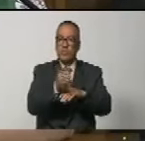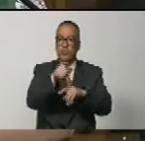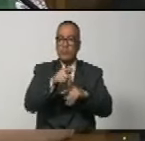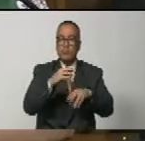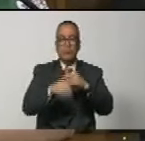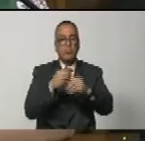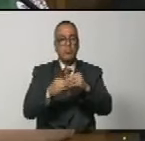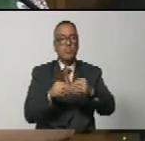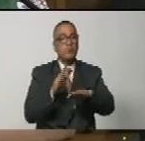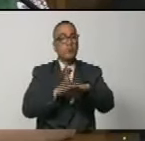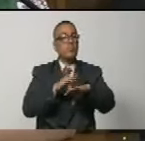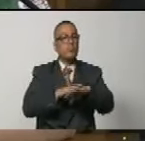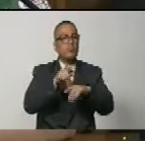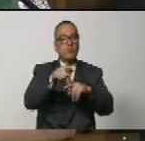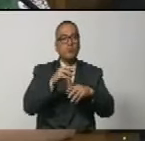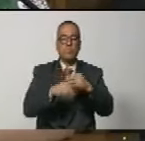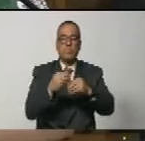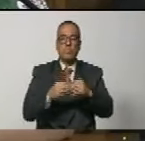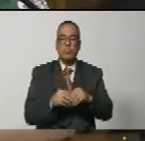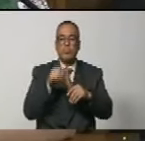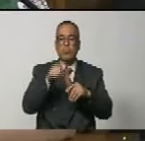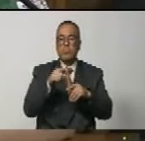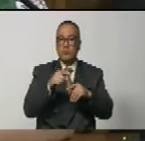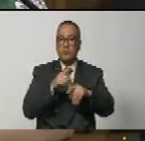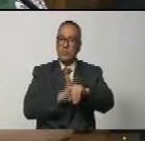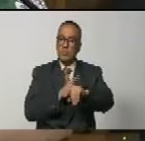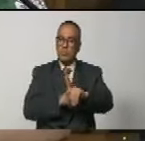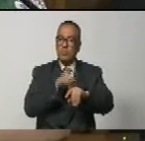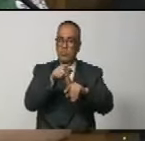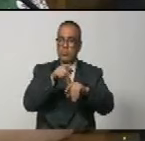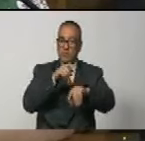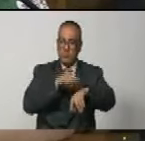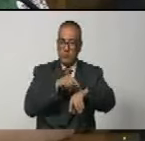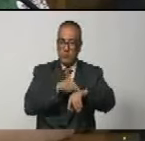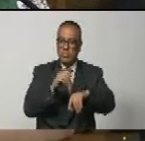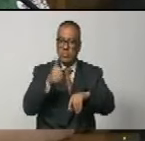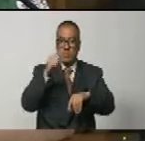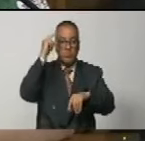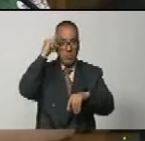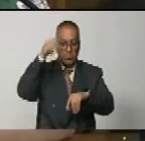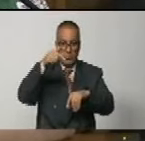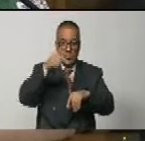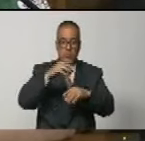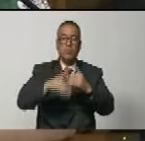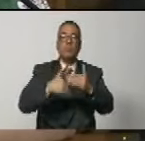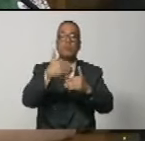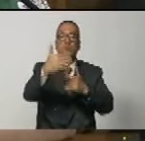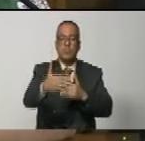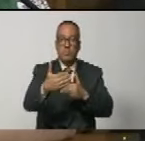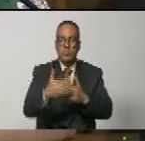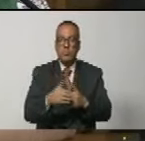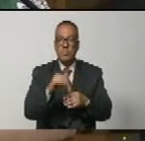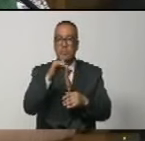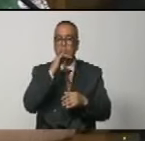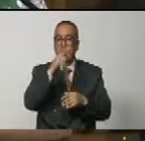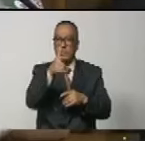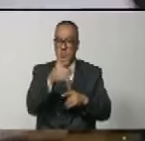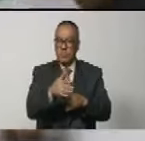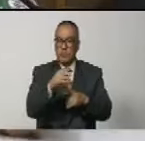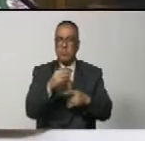los hechos que se le imputan, para que en excelazo en ese lapso de 10 días hábiles siguientes a su